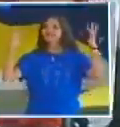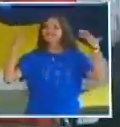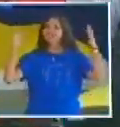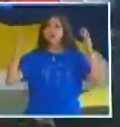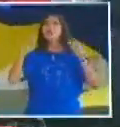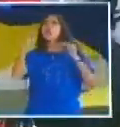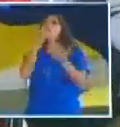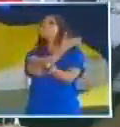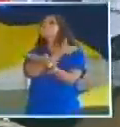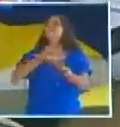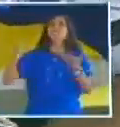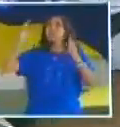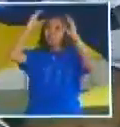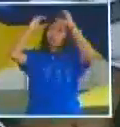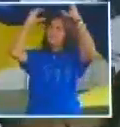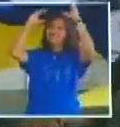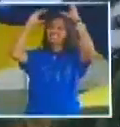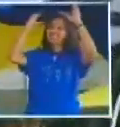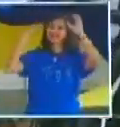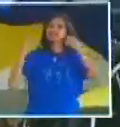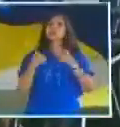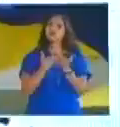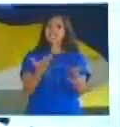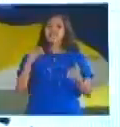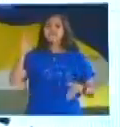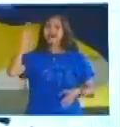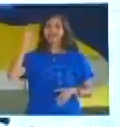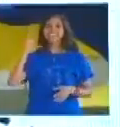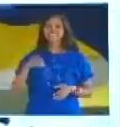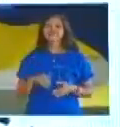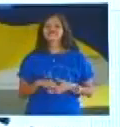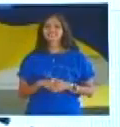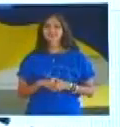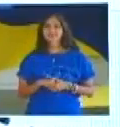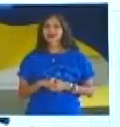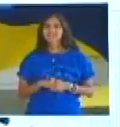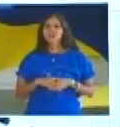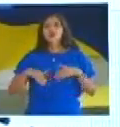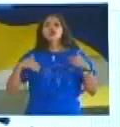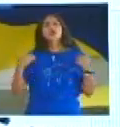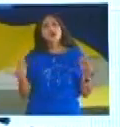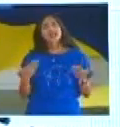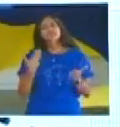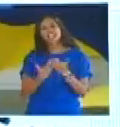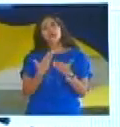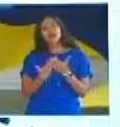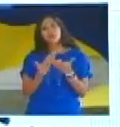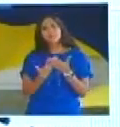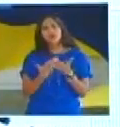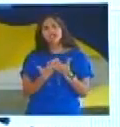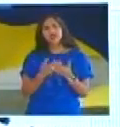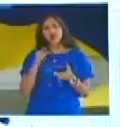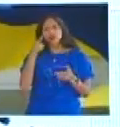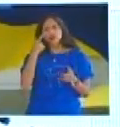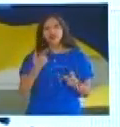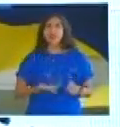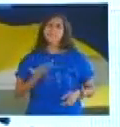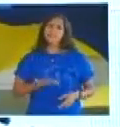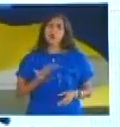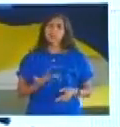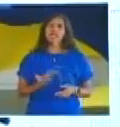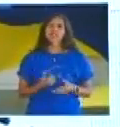1,000,000 de capacidades por entregarle al país. ¿Cuáles serían las propuestas que tú ves